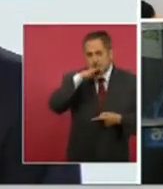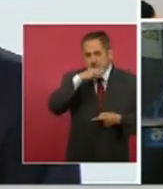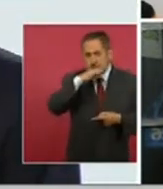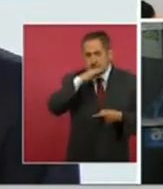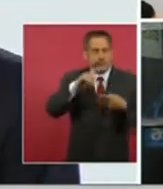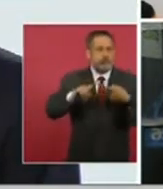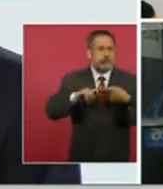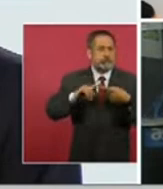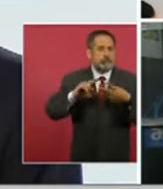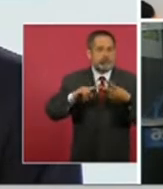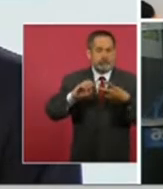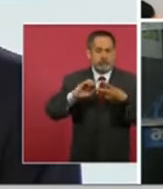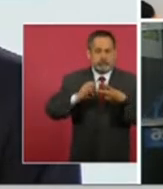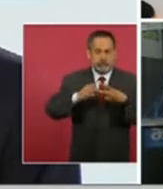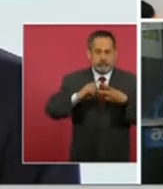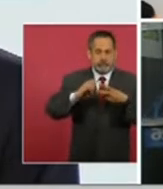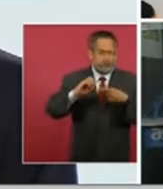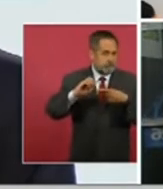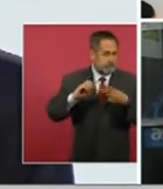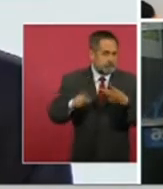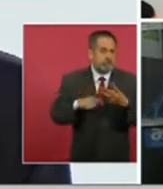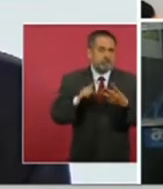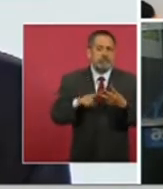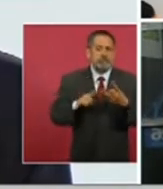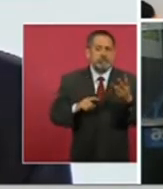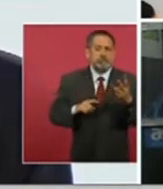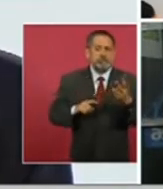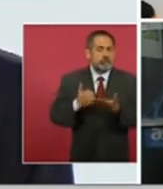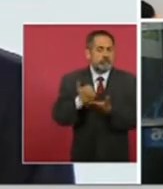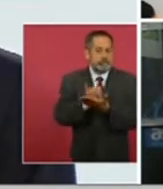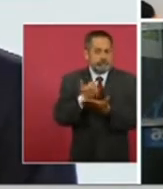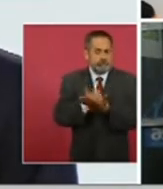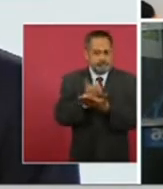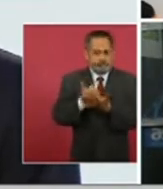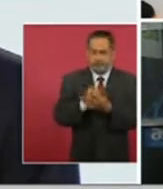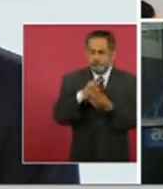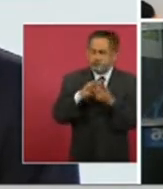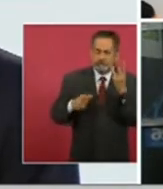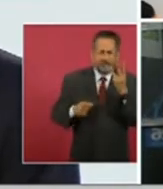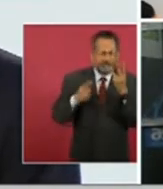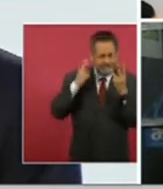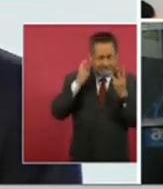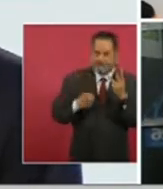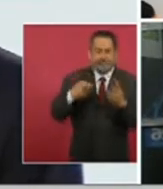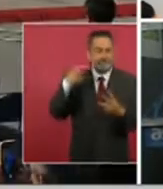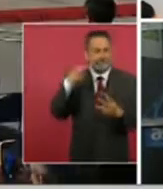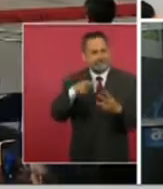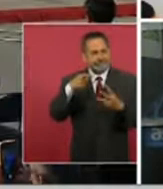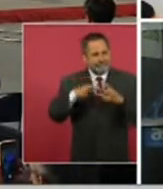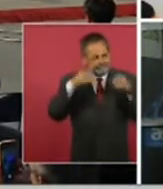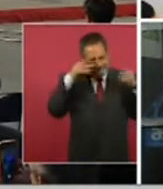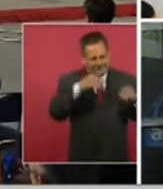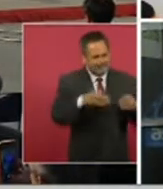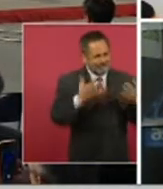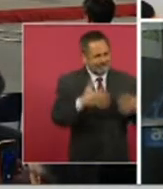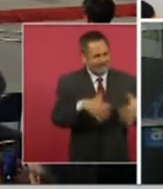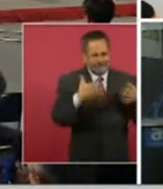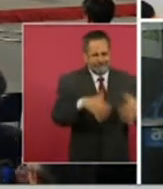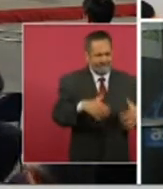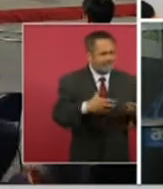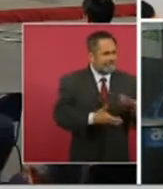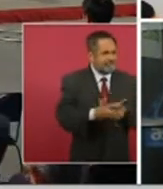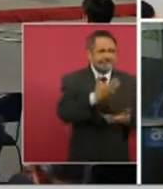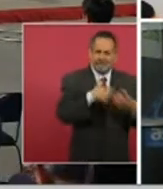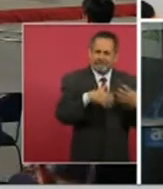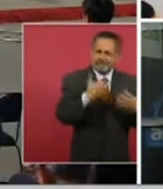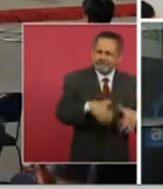y es más bien, pareciera un decreto, ¿no? Pero lo que trae es mucho subsidio y desde el ángulo no subyacente, que es poco lo que se